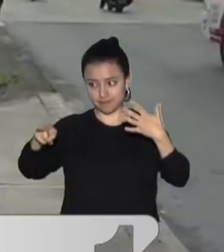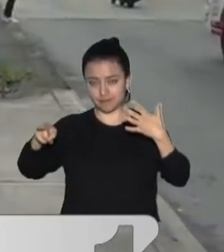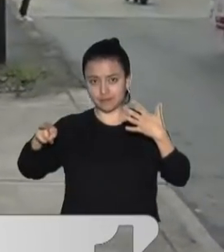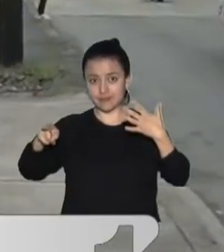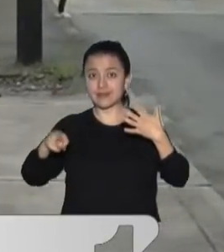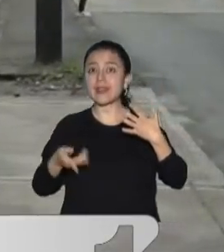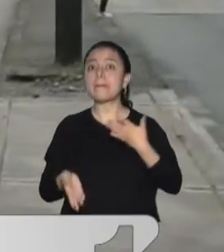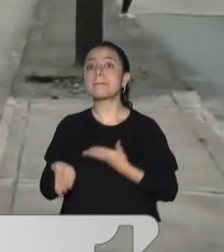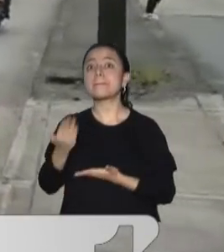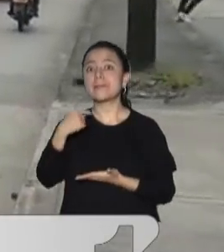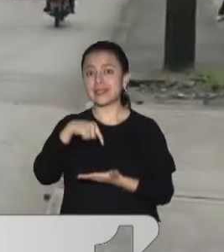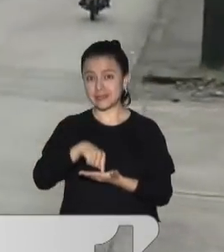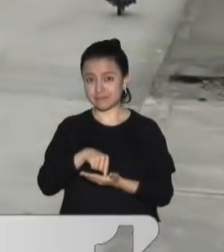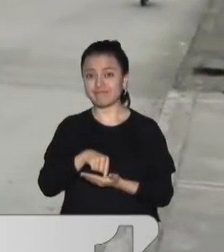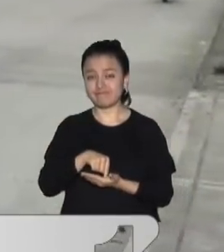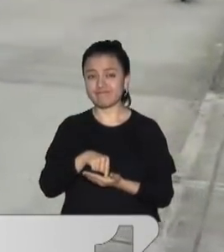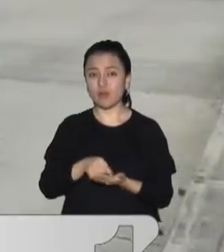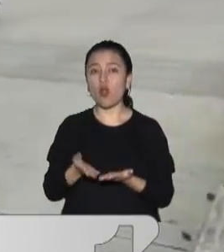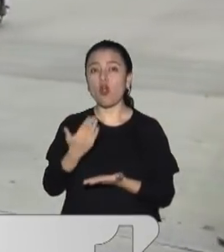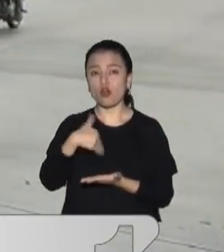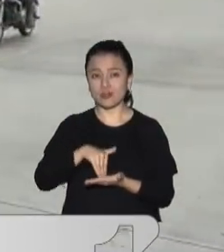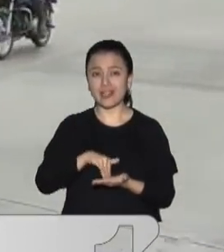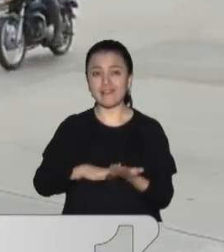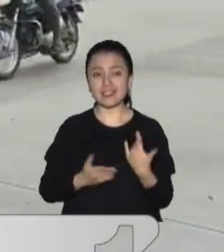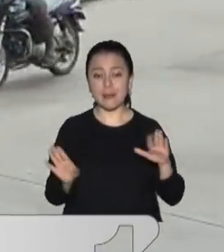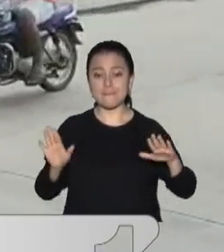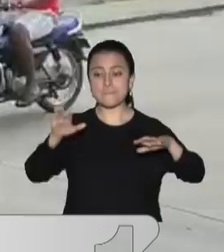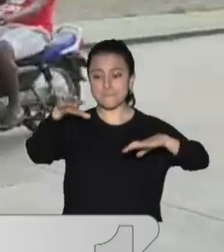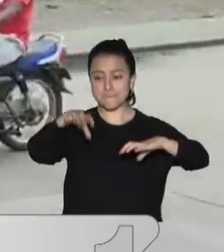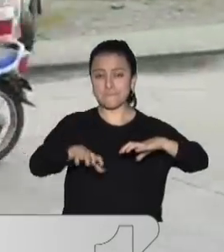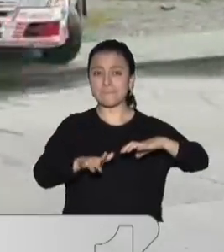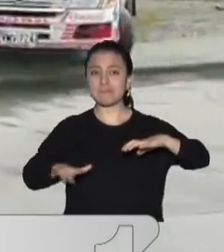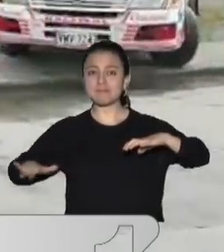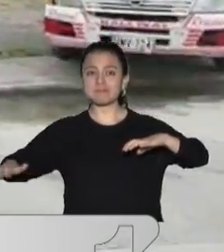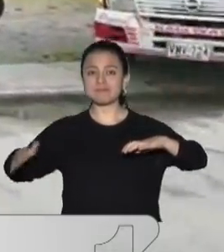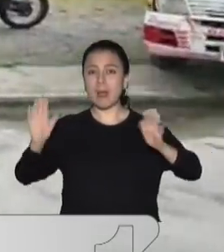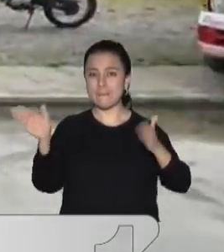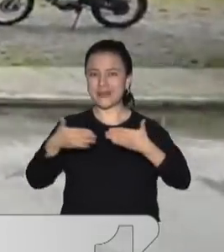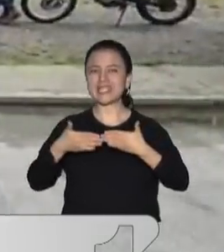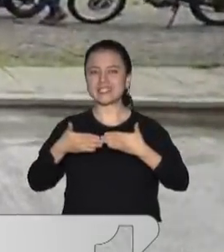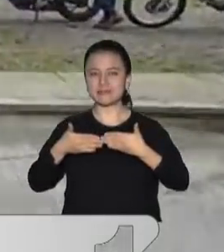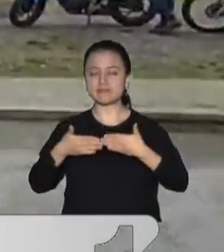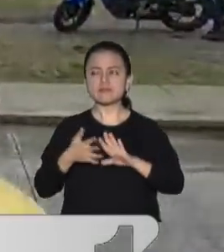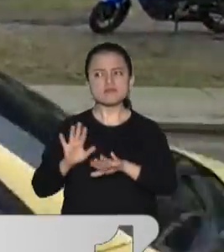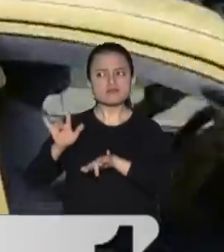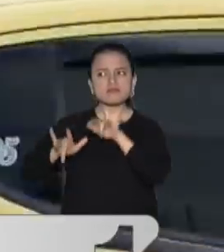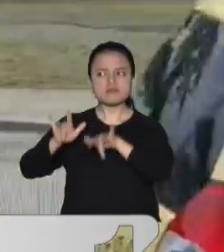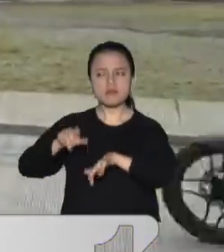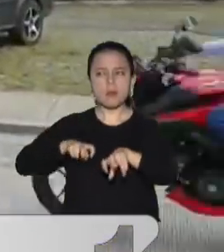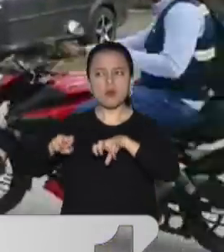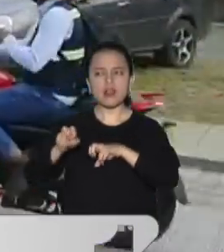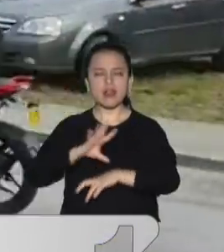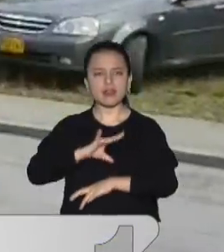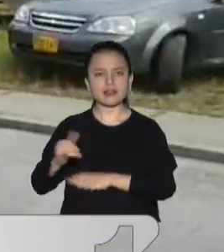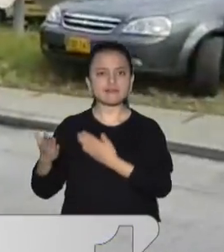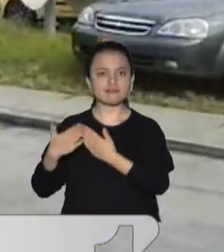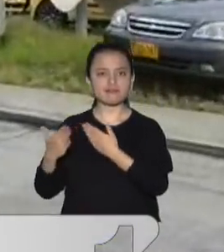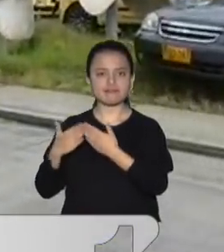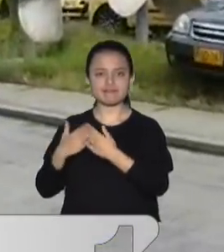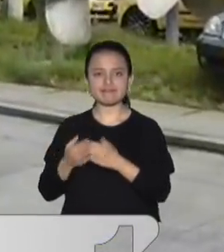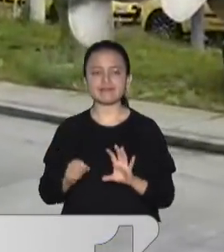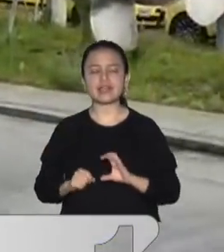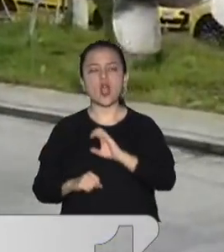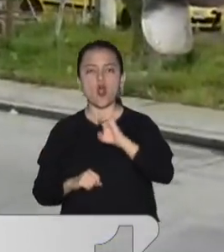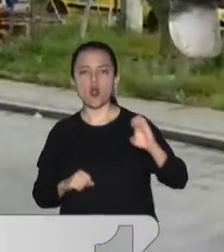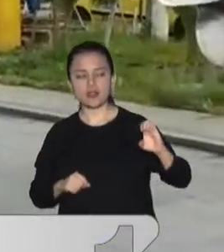puerto de Buenaventura y también hasta el momento lo que nos indica desde la Secretaría de Movilidad de Cali es que el oeste y